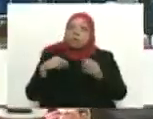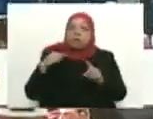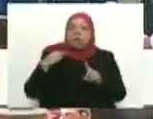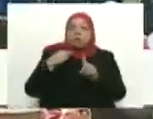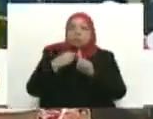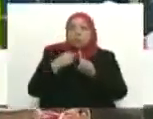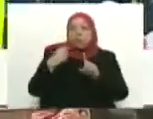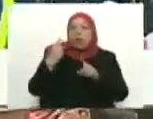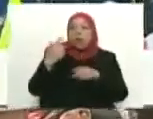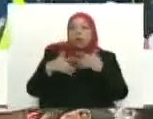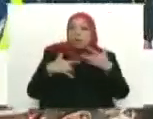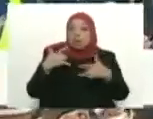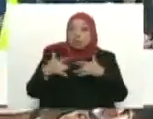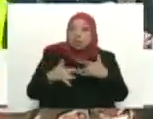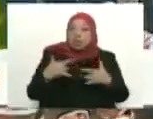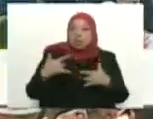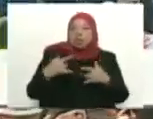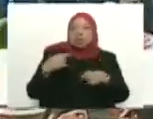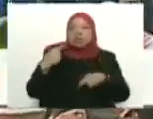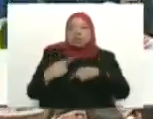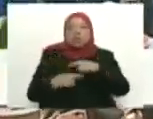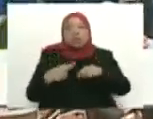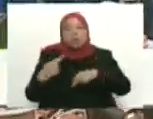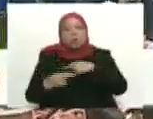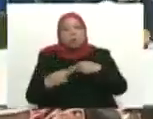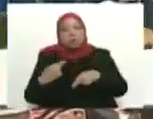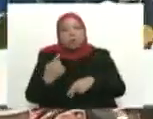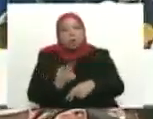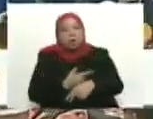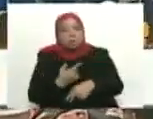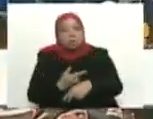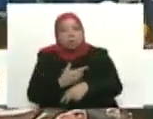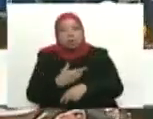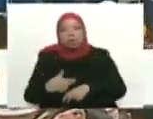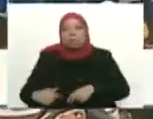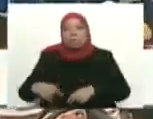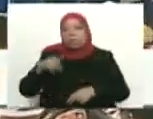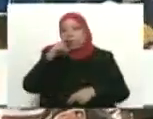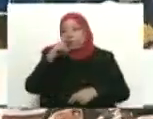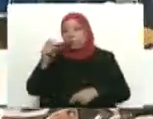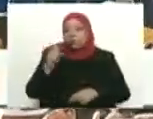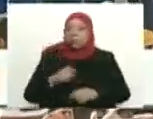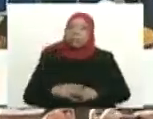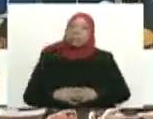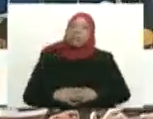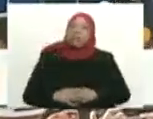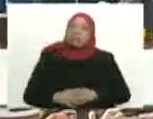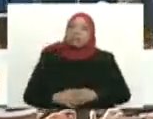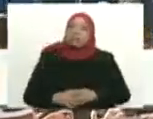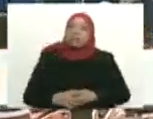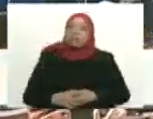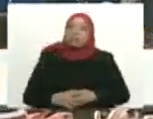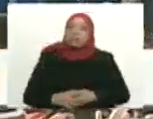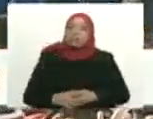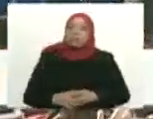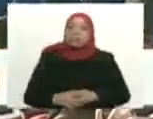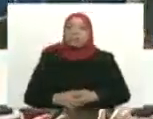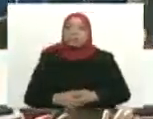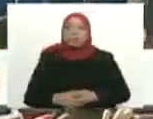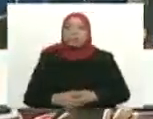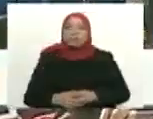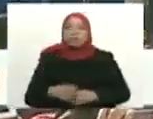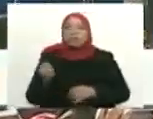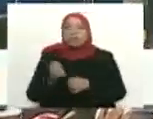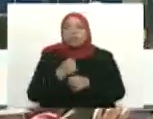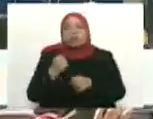día están con más lealtad hacia la revolución y al hermano presidente Nicolás Maduro. Hermanos y hermanas, ustedes, el